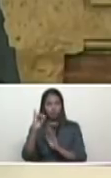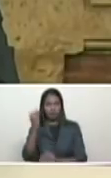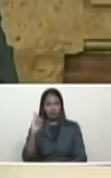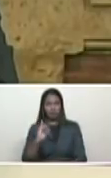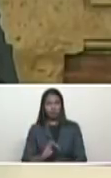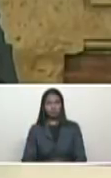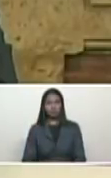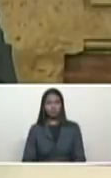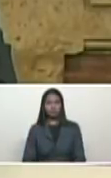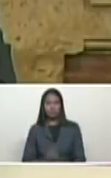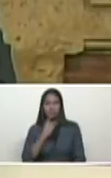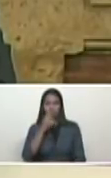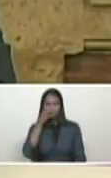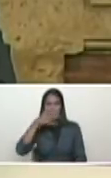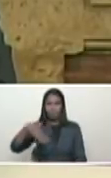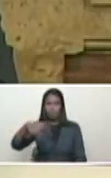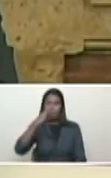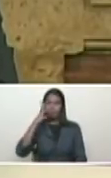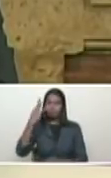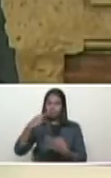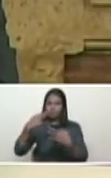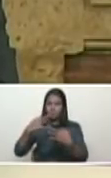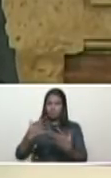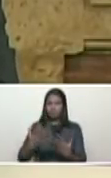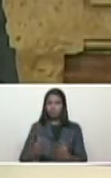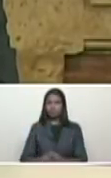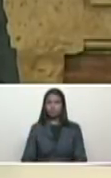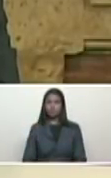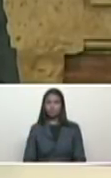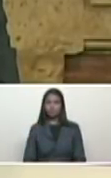para decirle a nuestro pueblo la verdad